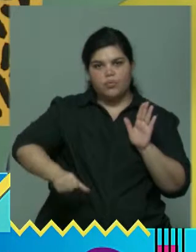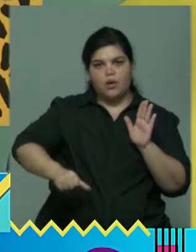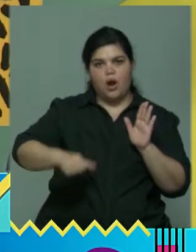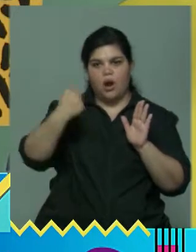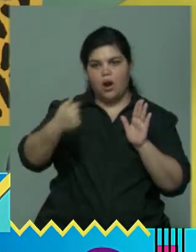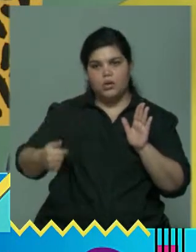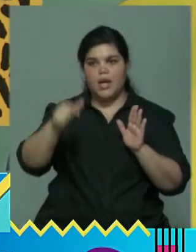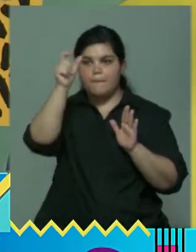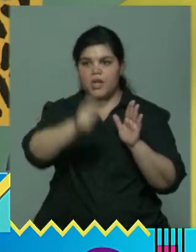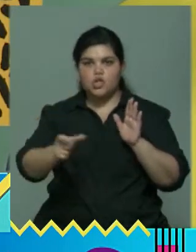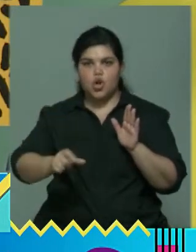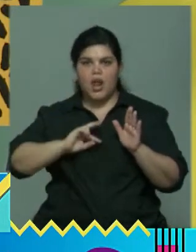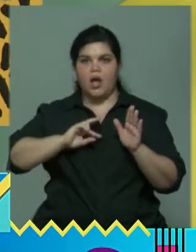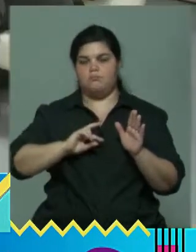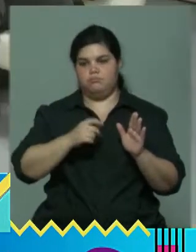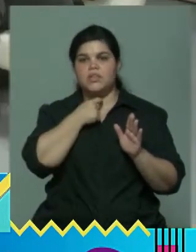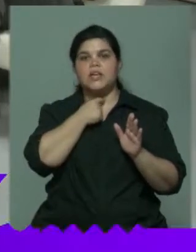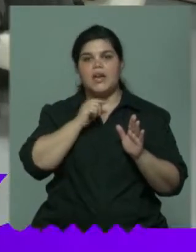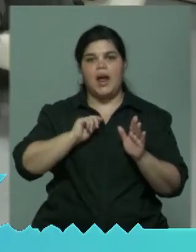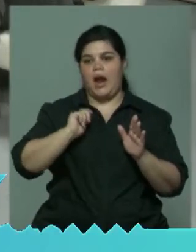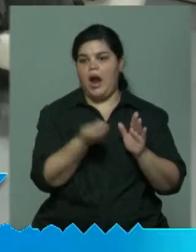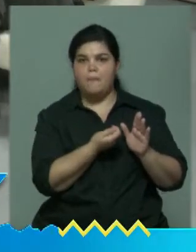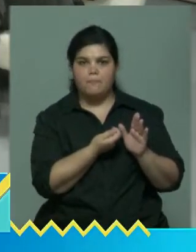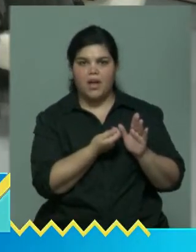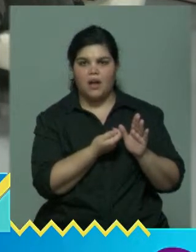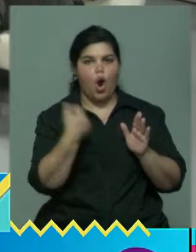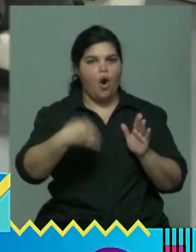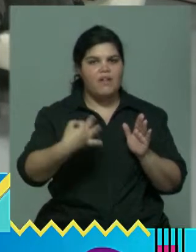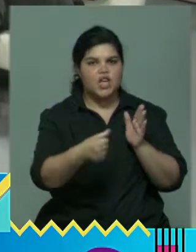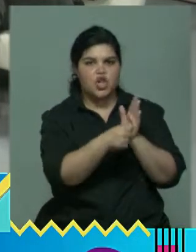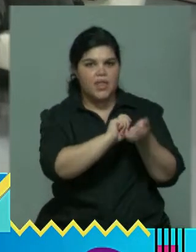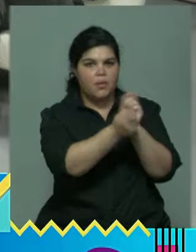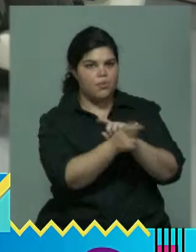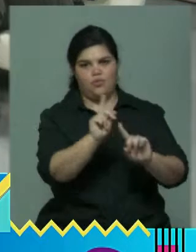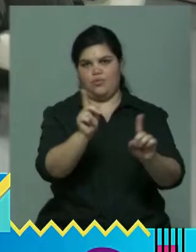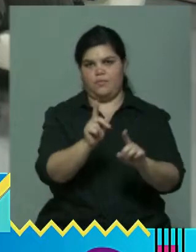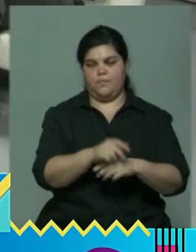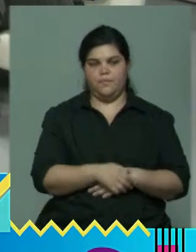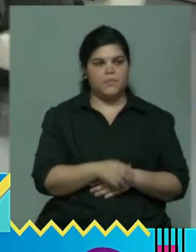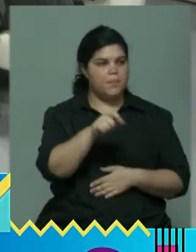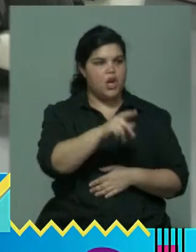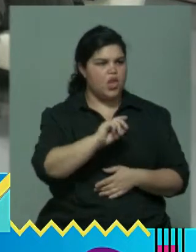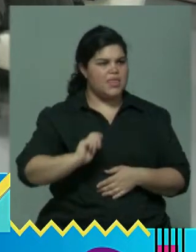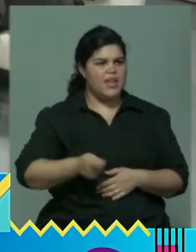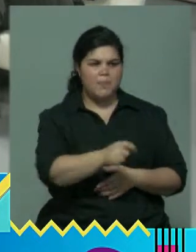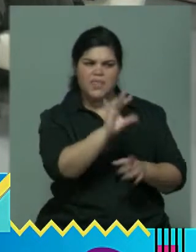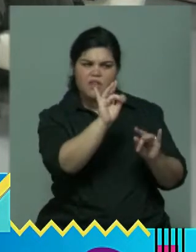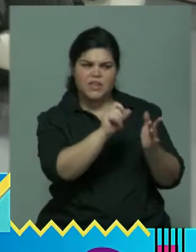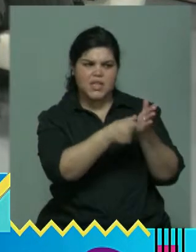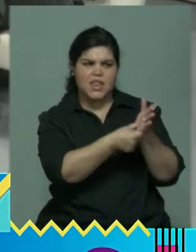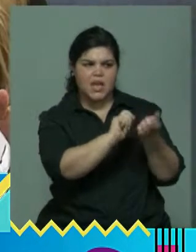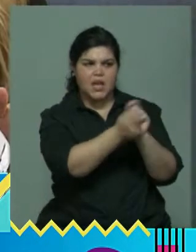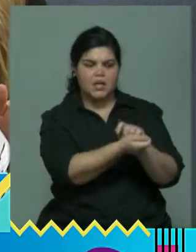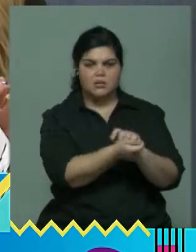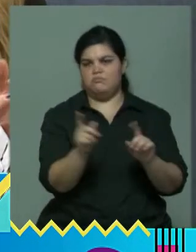para las personas que quieran hacerlo. Y, por ejemplo, que quiere cambiarse el nombre, ¿es un trámite muy complicado? Es un trámite absolutamente sencillo. y sin